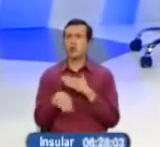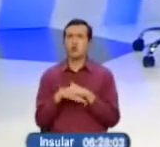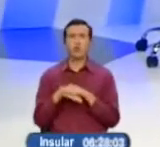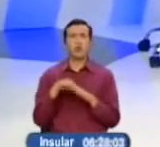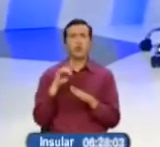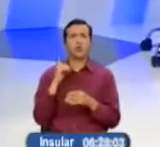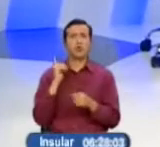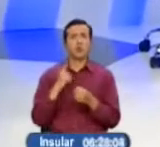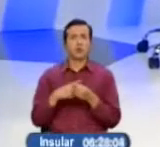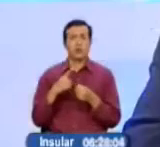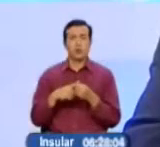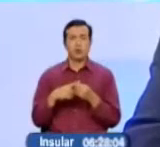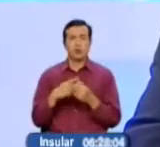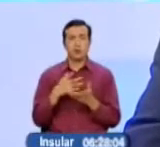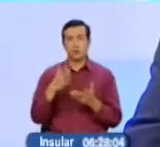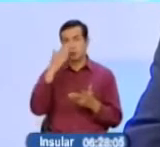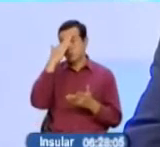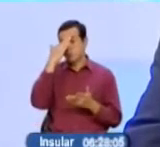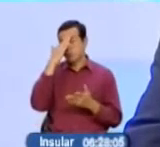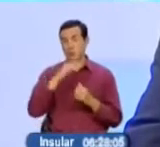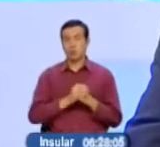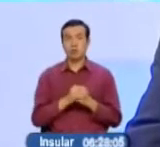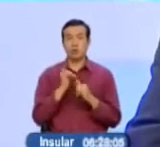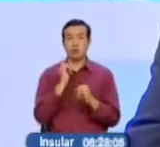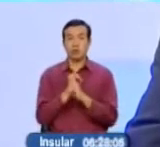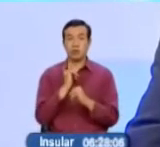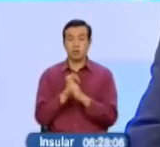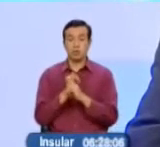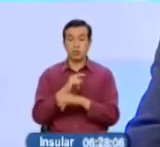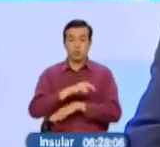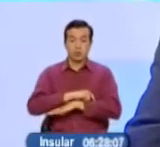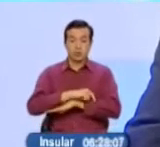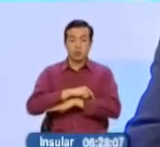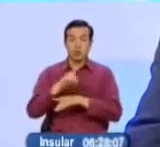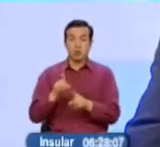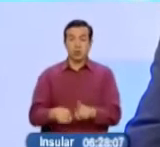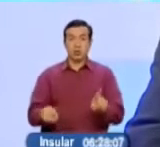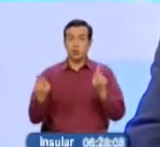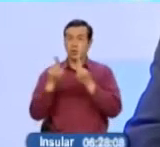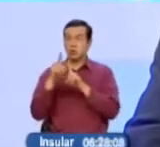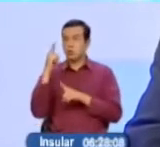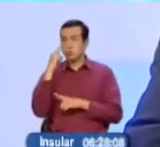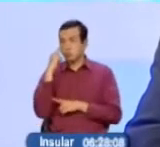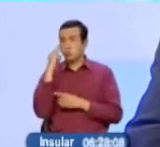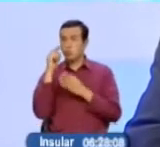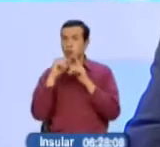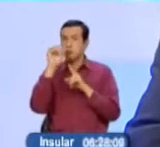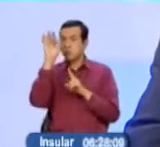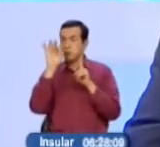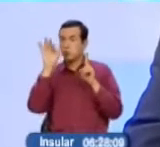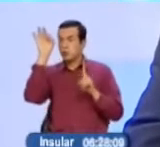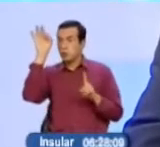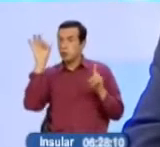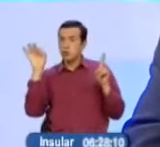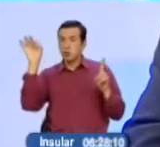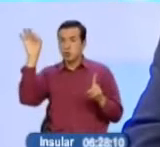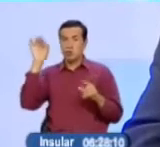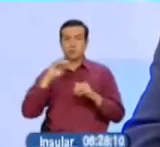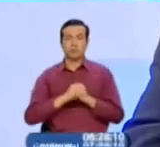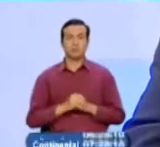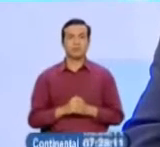población. Y tenemos el Instituto Geofísico está recabando los datos sobre los niveles de aceleración, pero